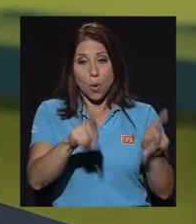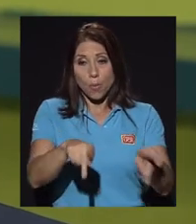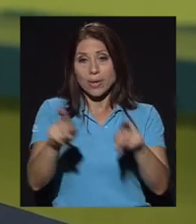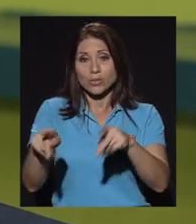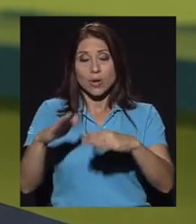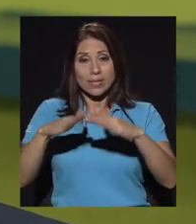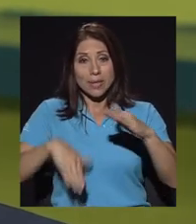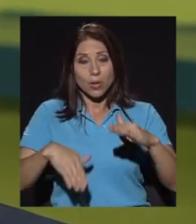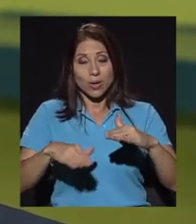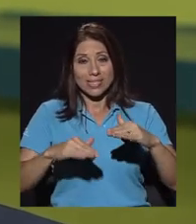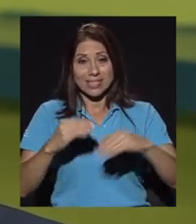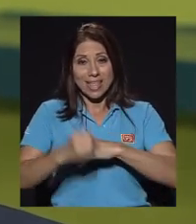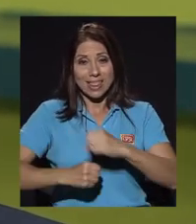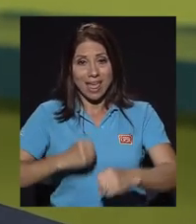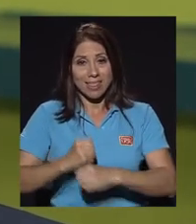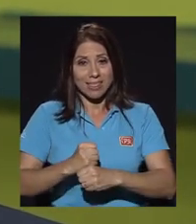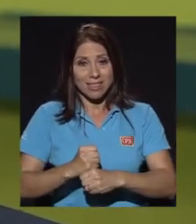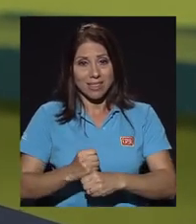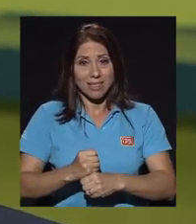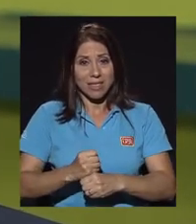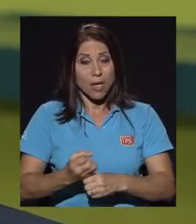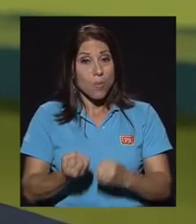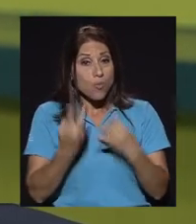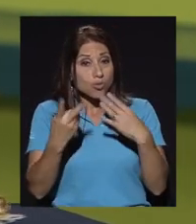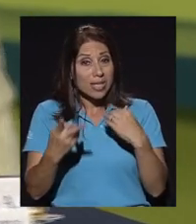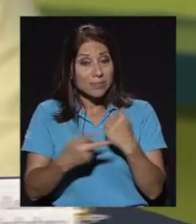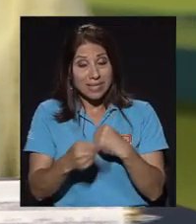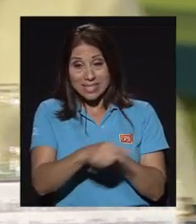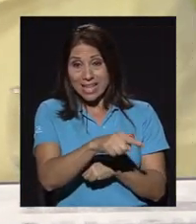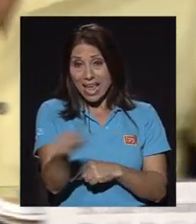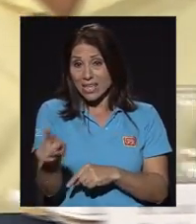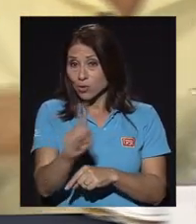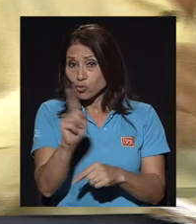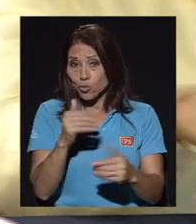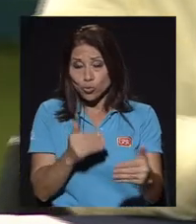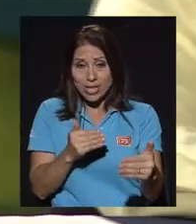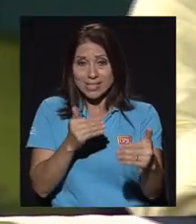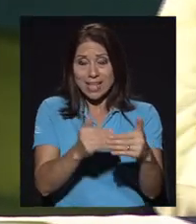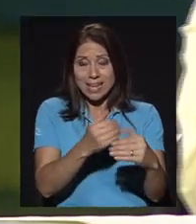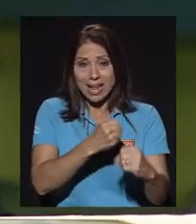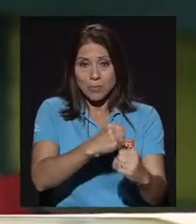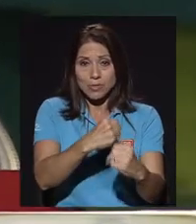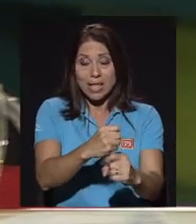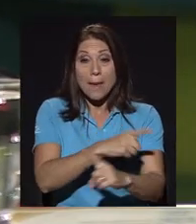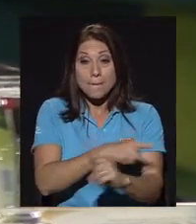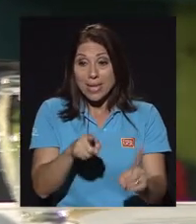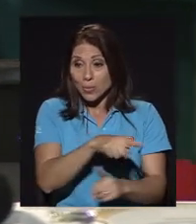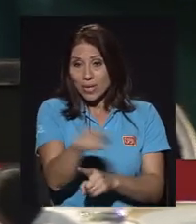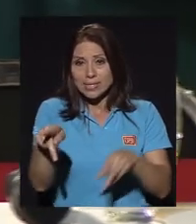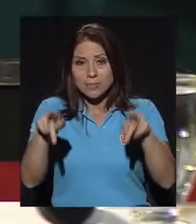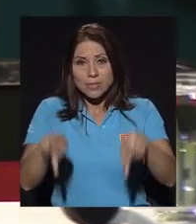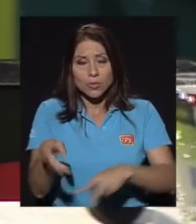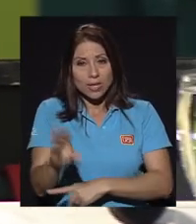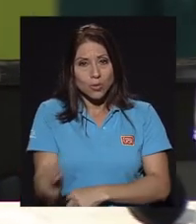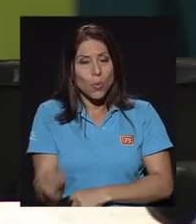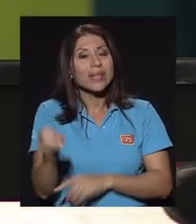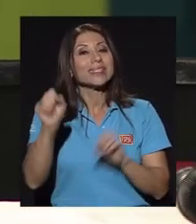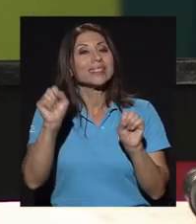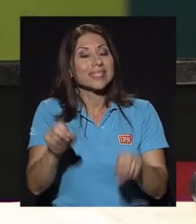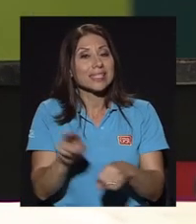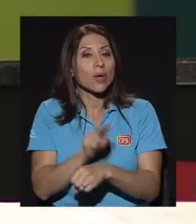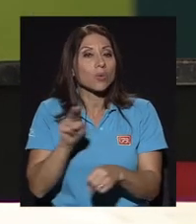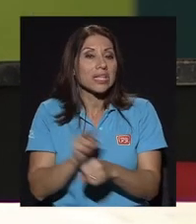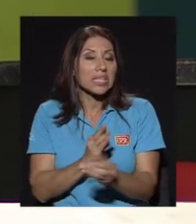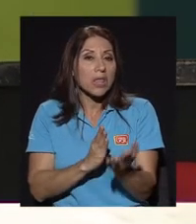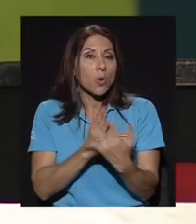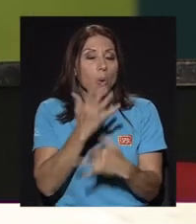de edad, muchas veces no se van a acercar a la comunidad, a la municipalidad, pero sí van a estar